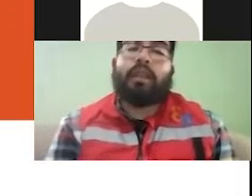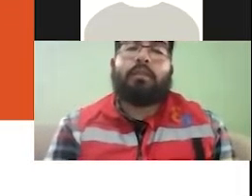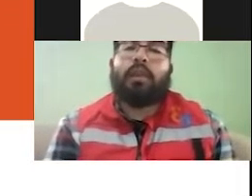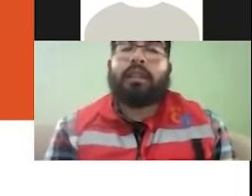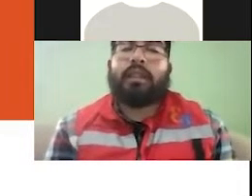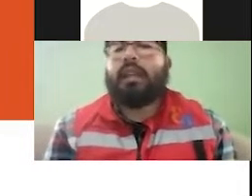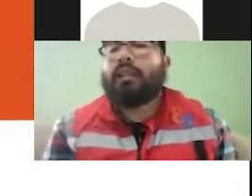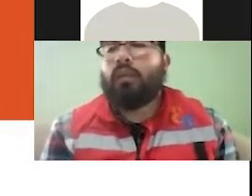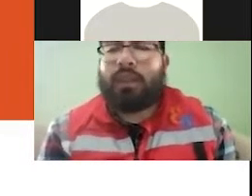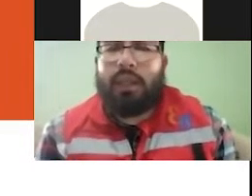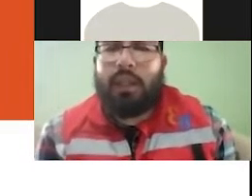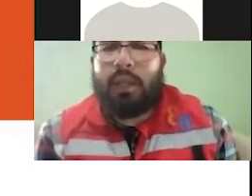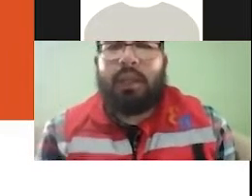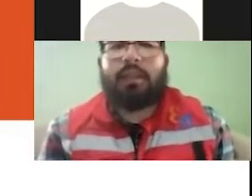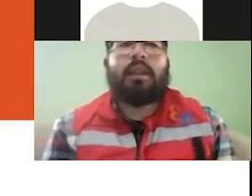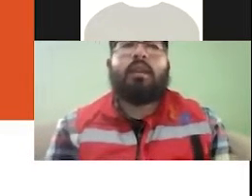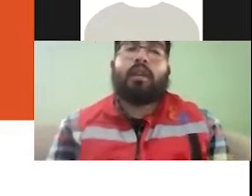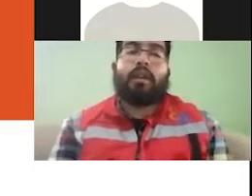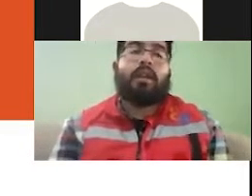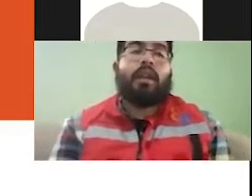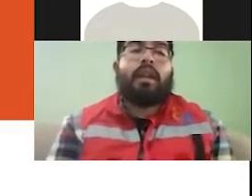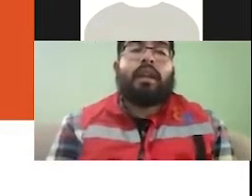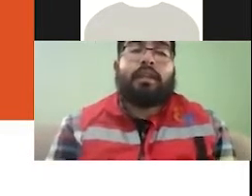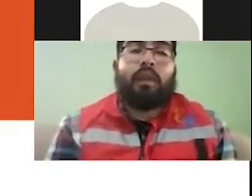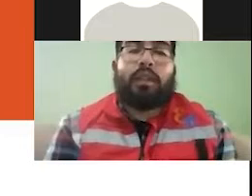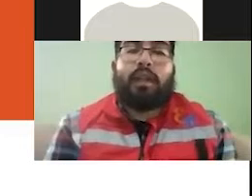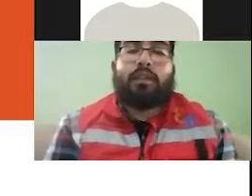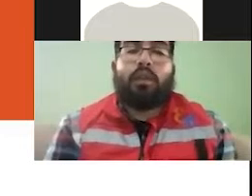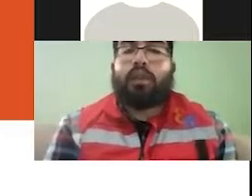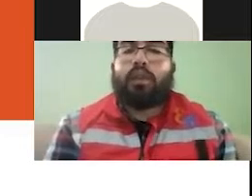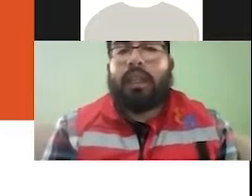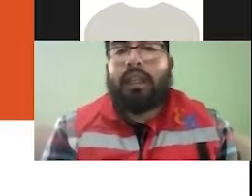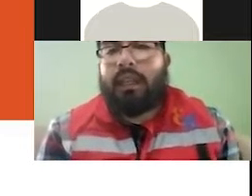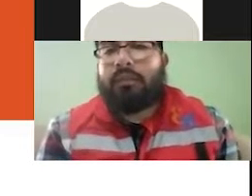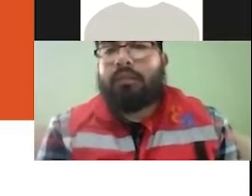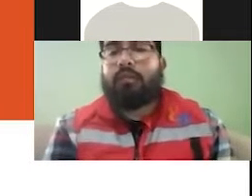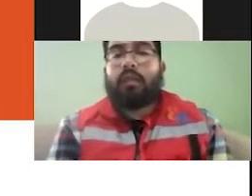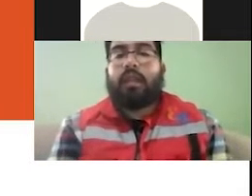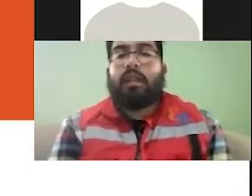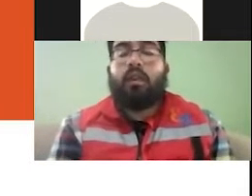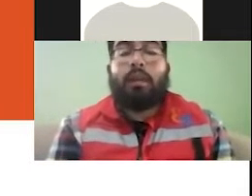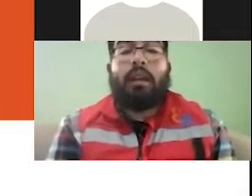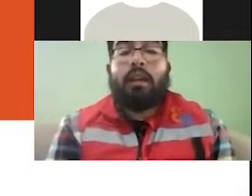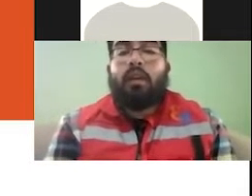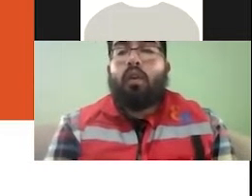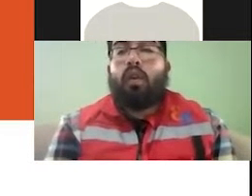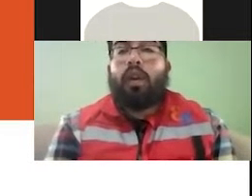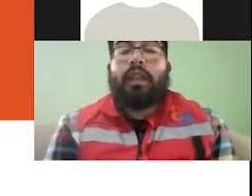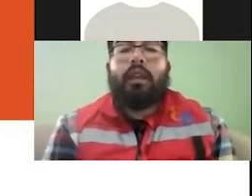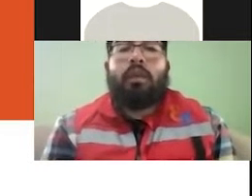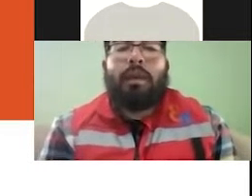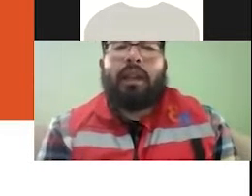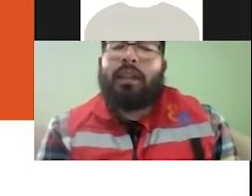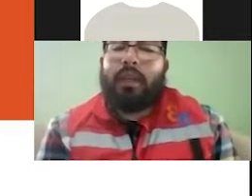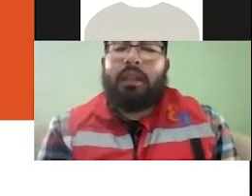o que esa puerta sí es una salida de emergencia o que esa puerta solo es una salida normal o que